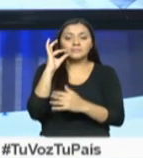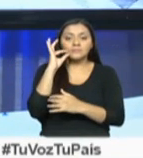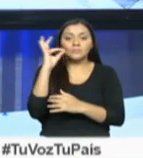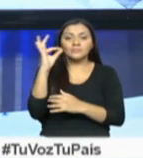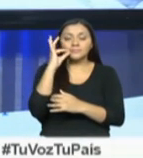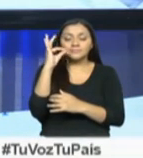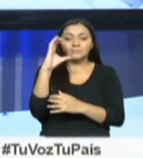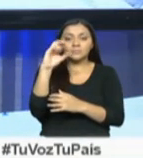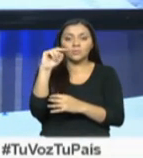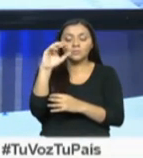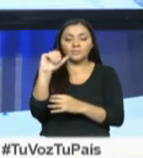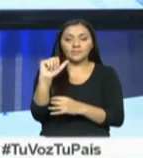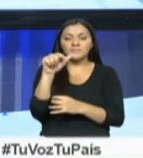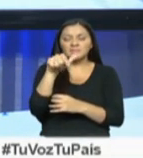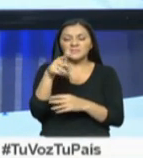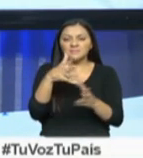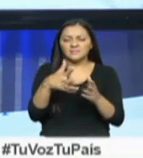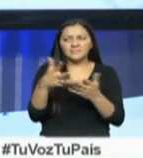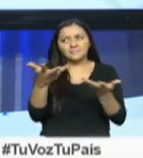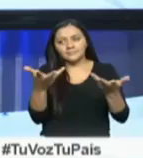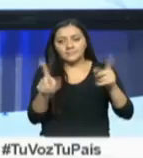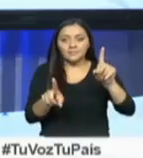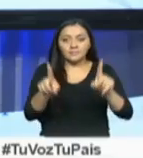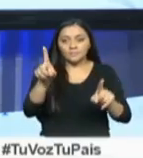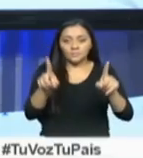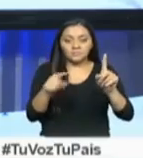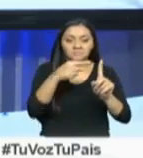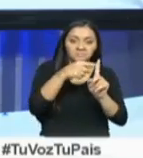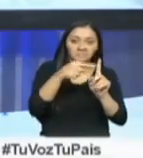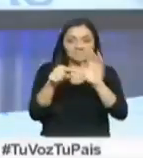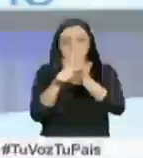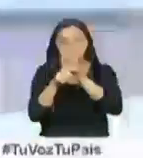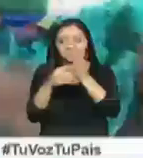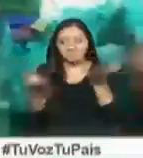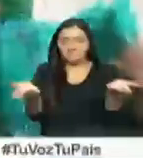coca. La acción ha generado diversas reacciones.